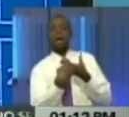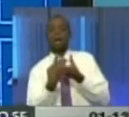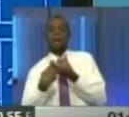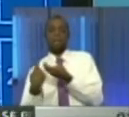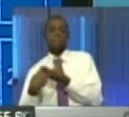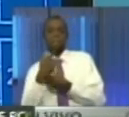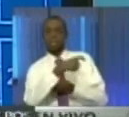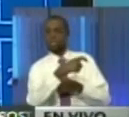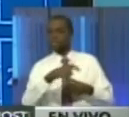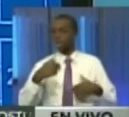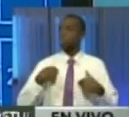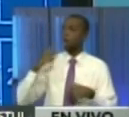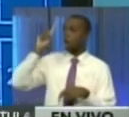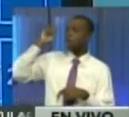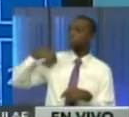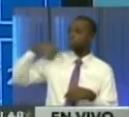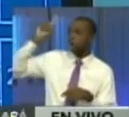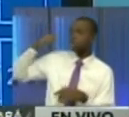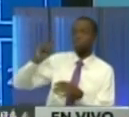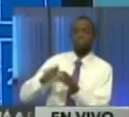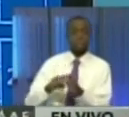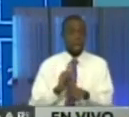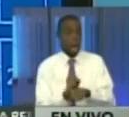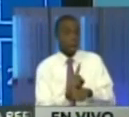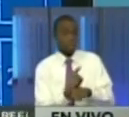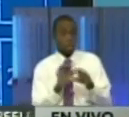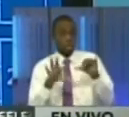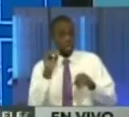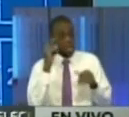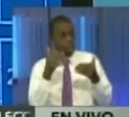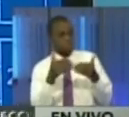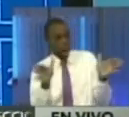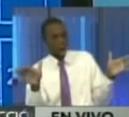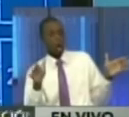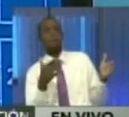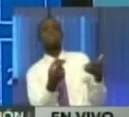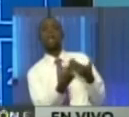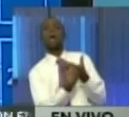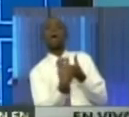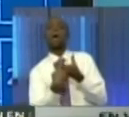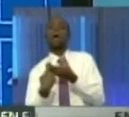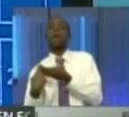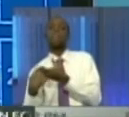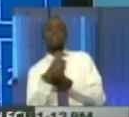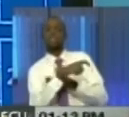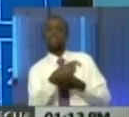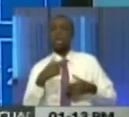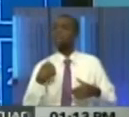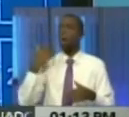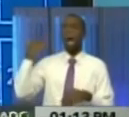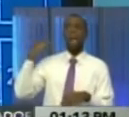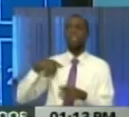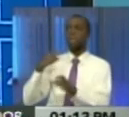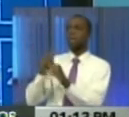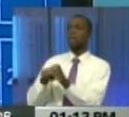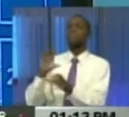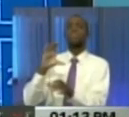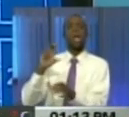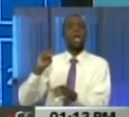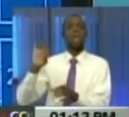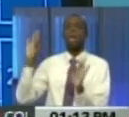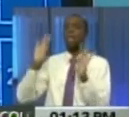registro bastante rápida, pero hicimos un proceso de registro electoral. Entre